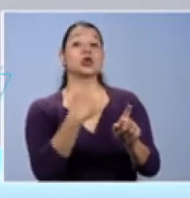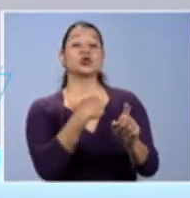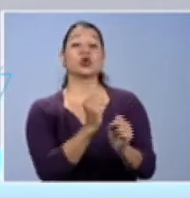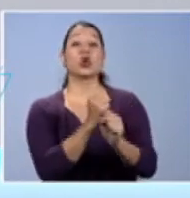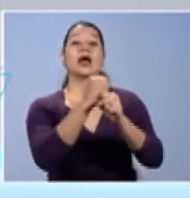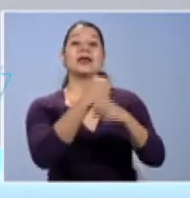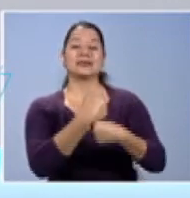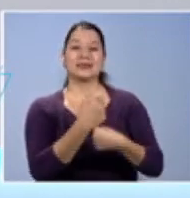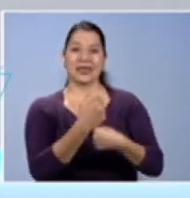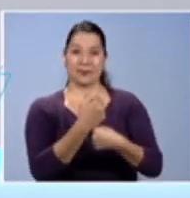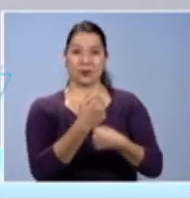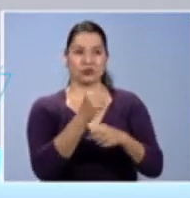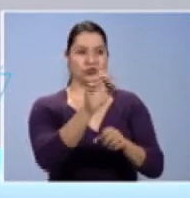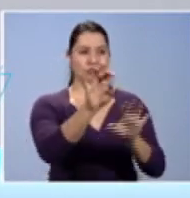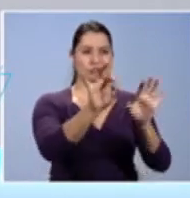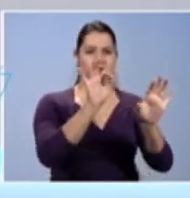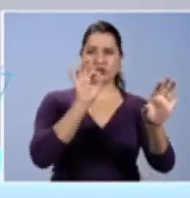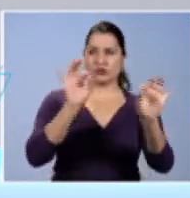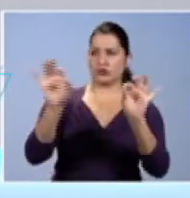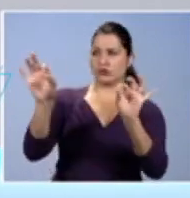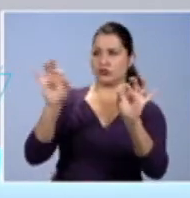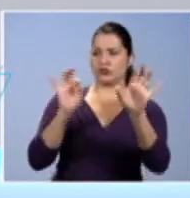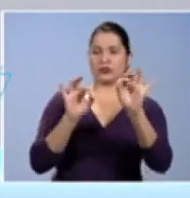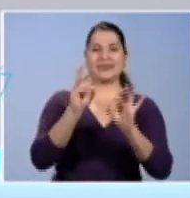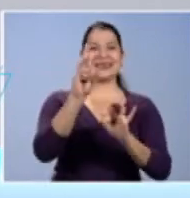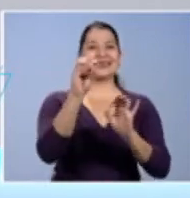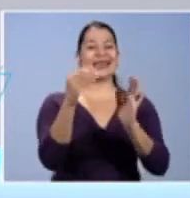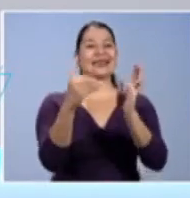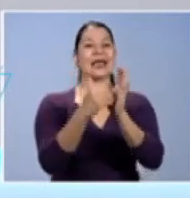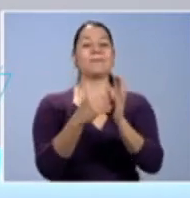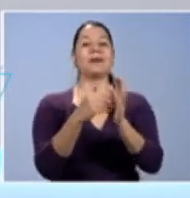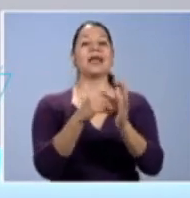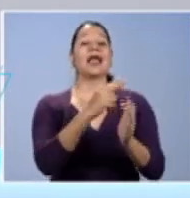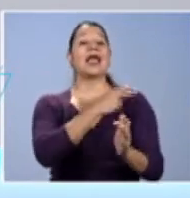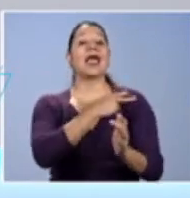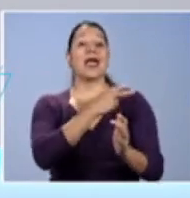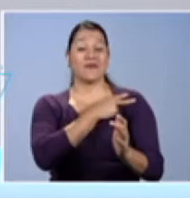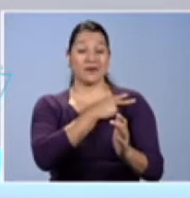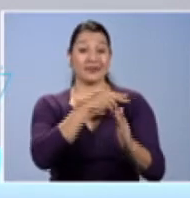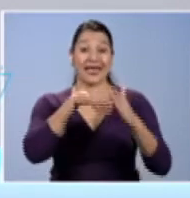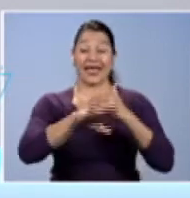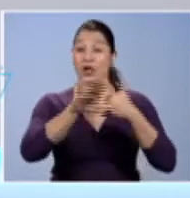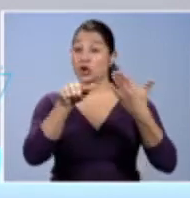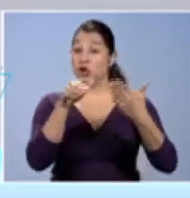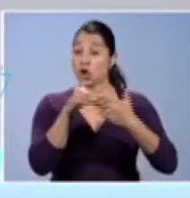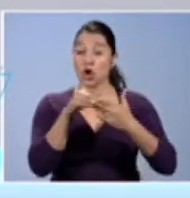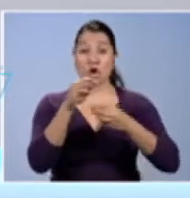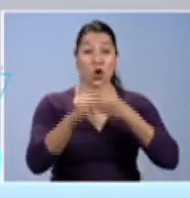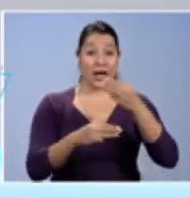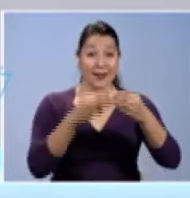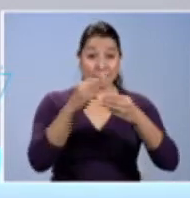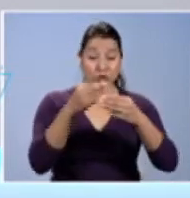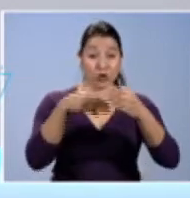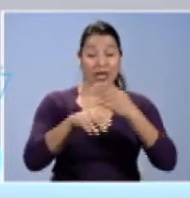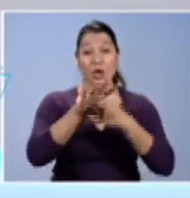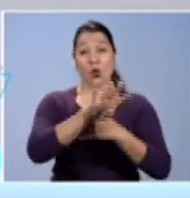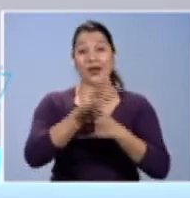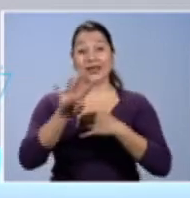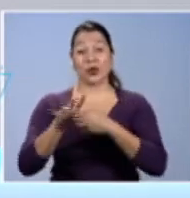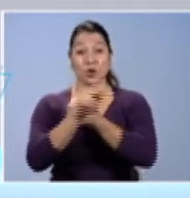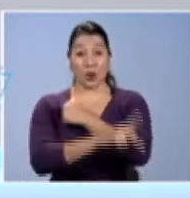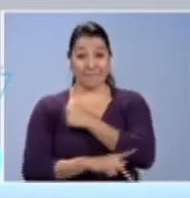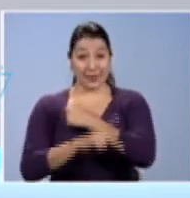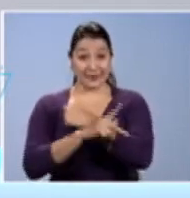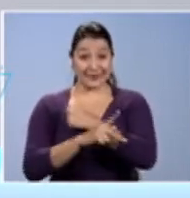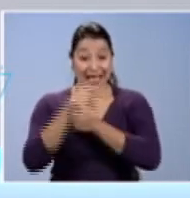un muestreo a más de 60,000 empleadores a nivel mundial en 44 países. En el caso puntual de Costa Rica, el tema de Heredia ha llamado